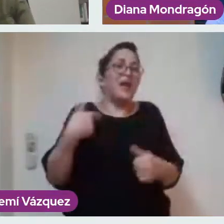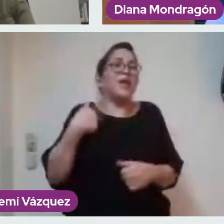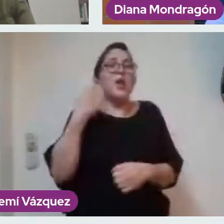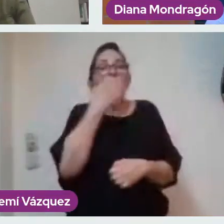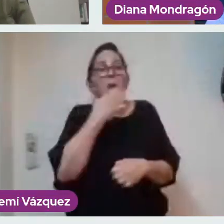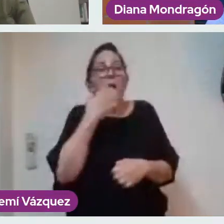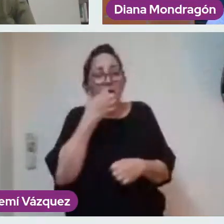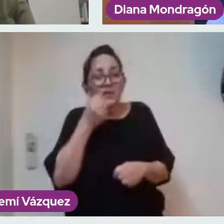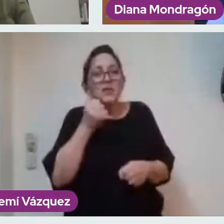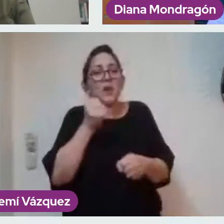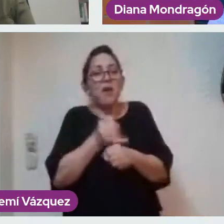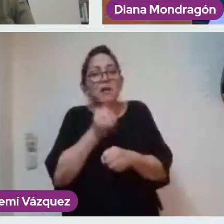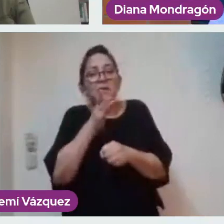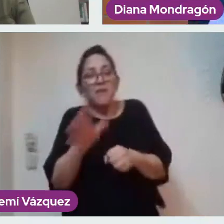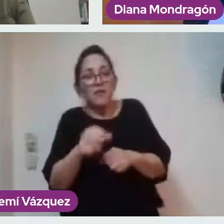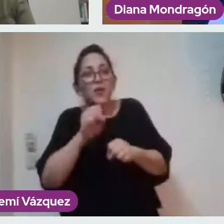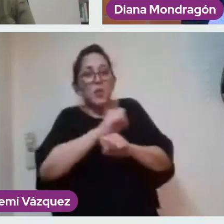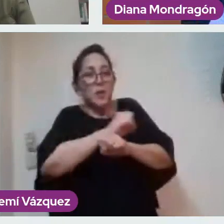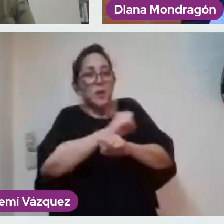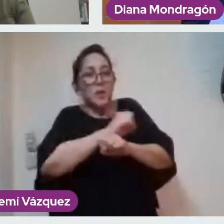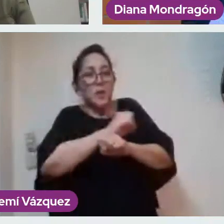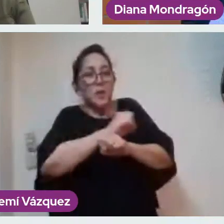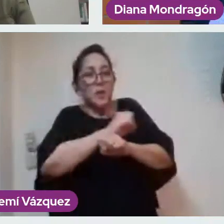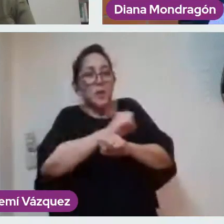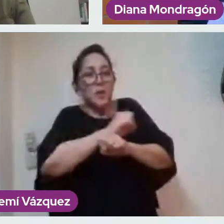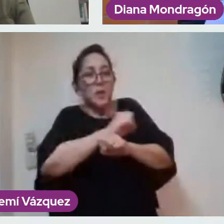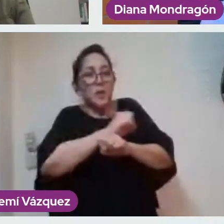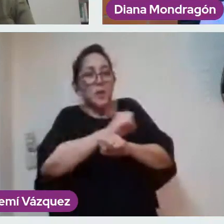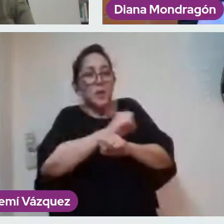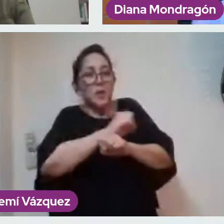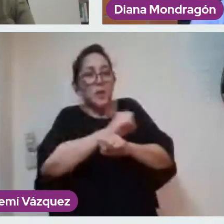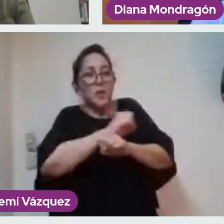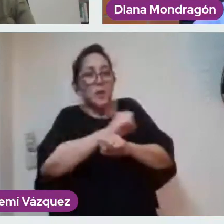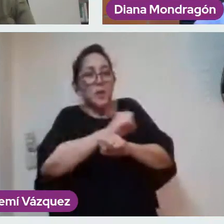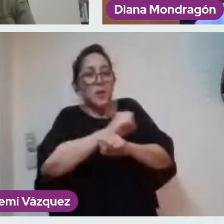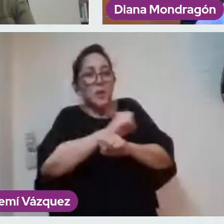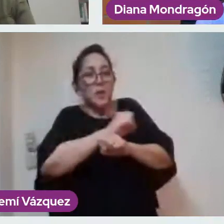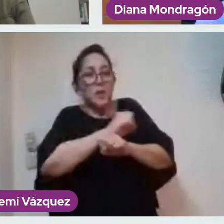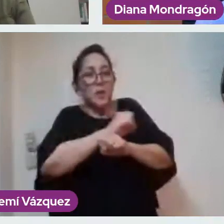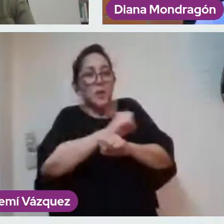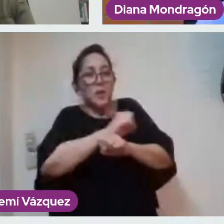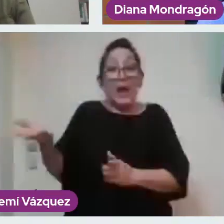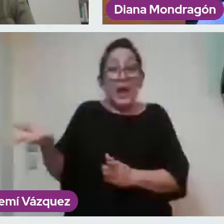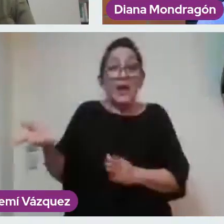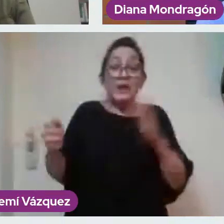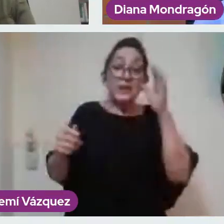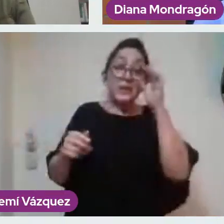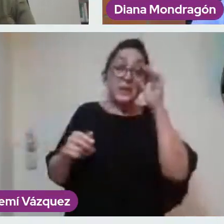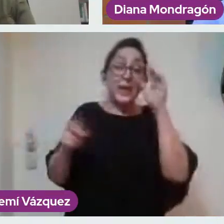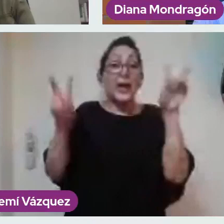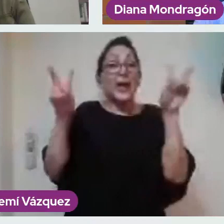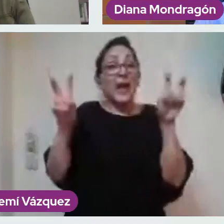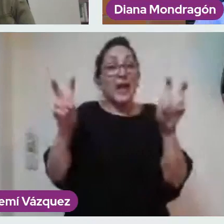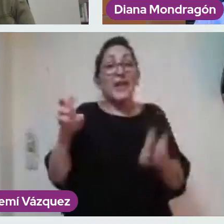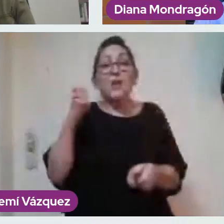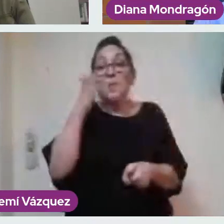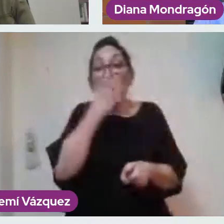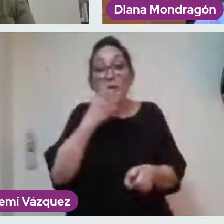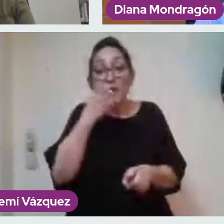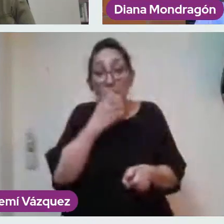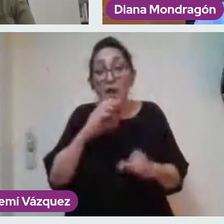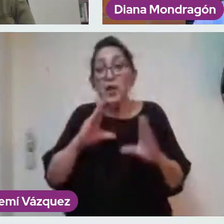Claro. Y ahorita que tocabas este punto, pues este asunto de la crianza, este asunto de la educación no es tarea sencilla,